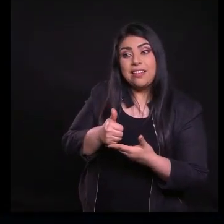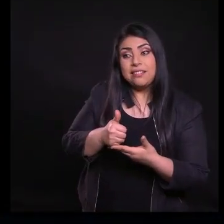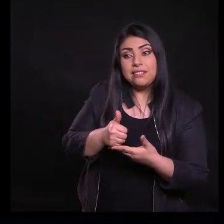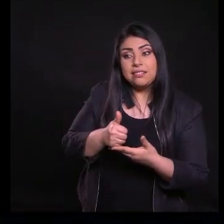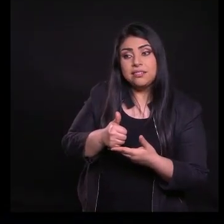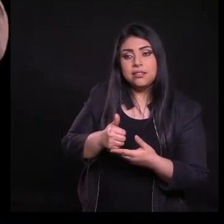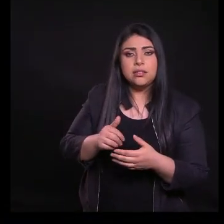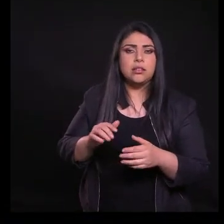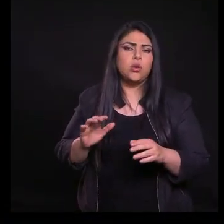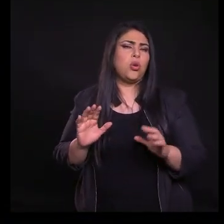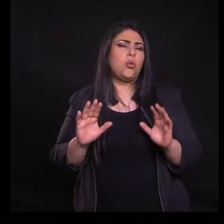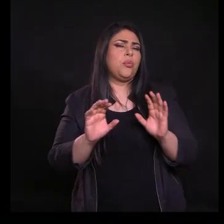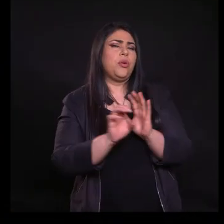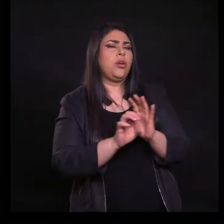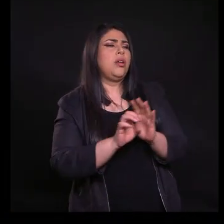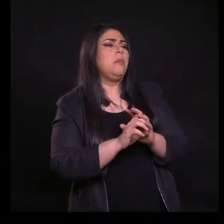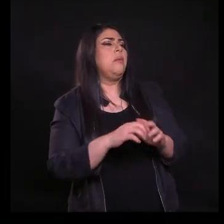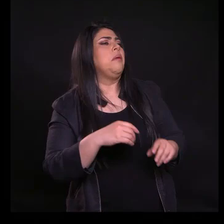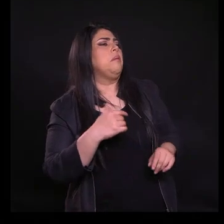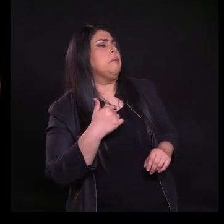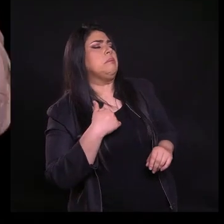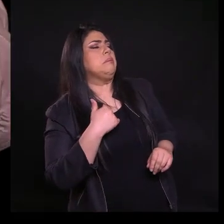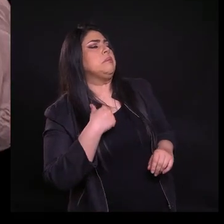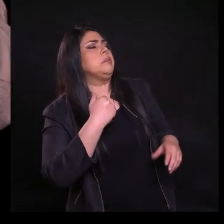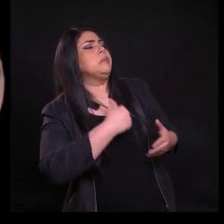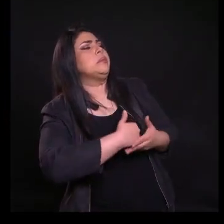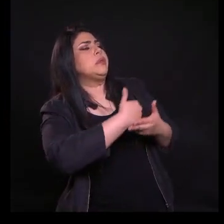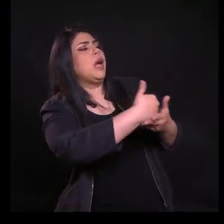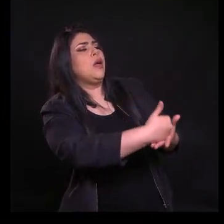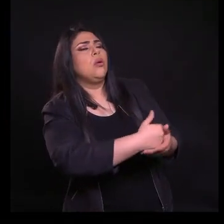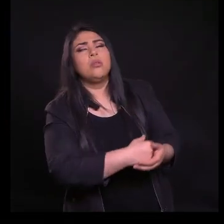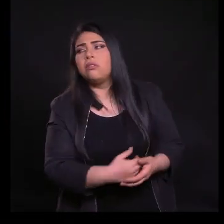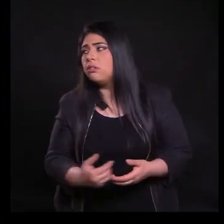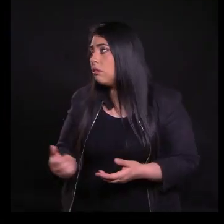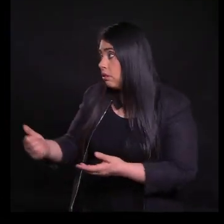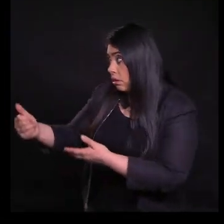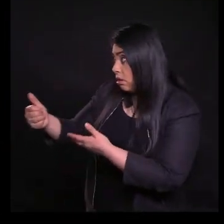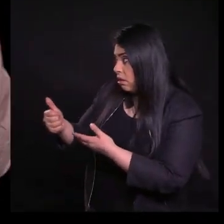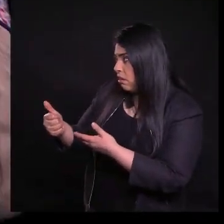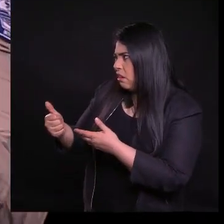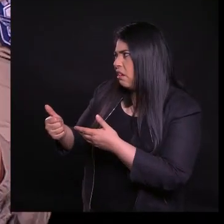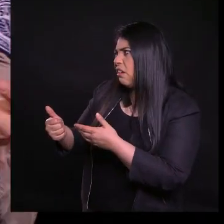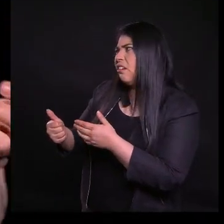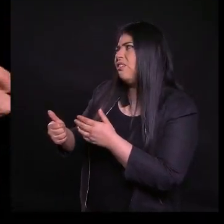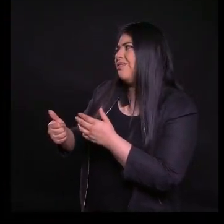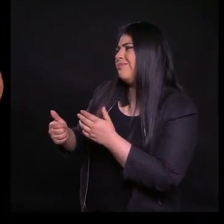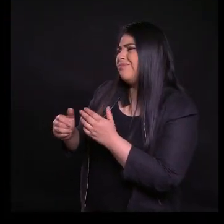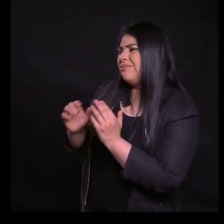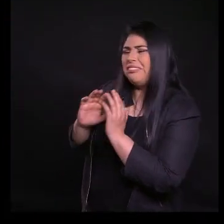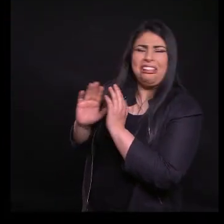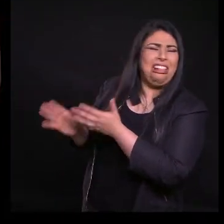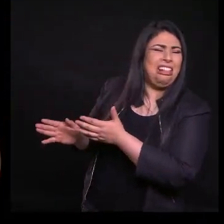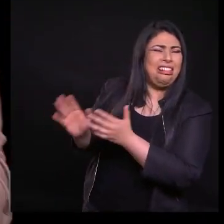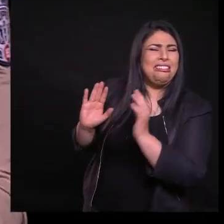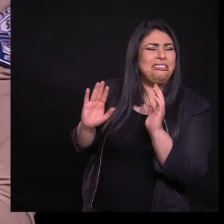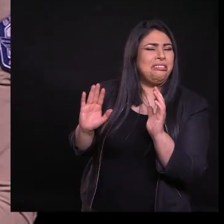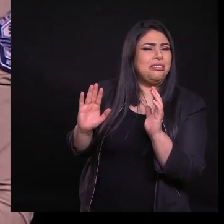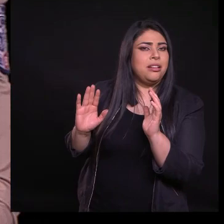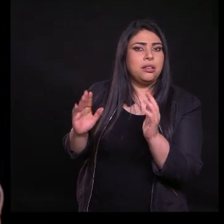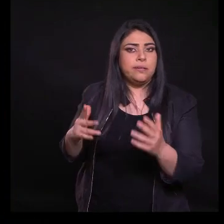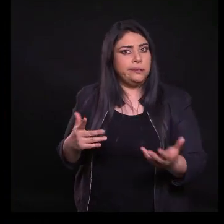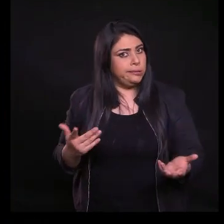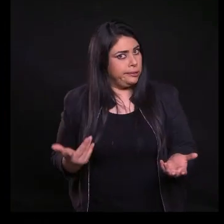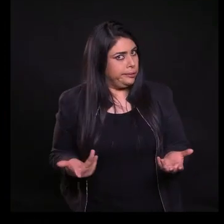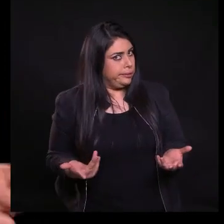vienes y dices ah no es que yo no lo estoy esperando yo hago yo hago este favor o ayuda en esto y no me importa si esta